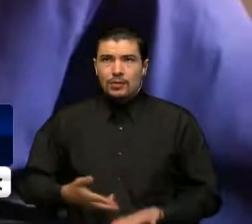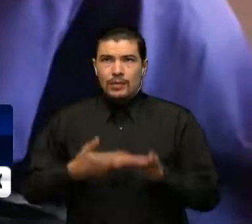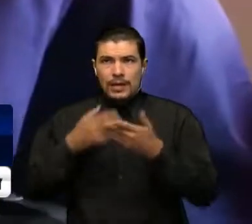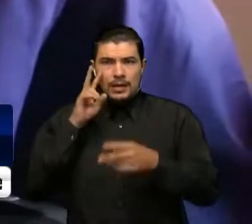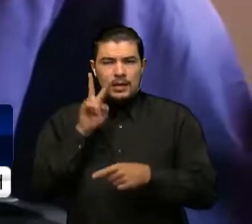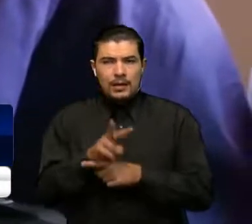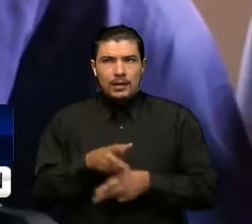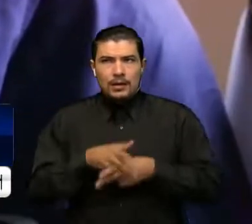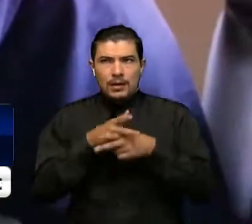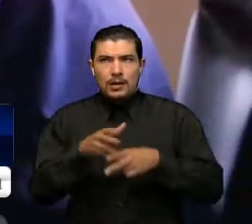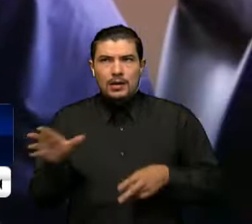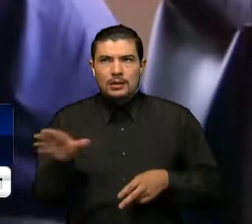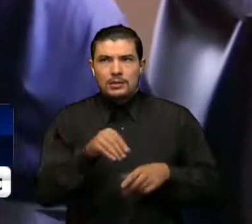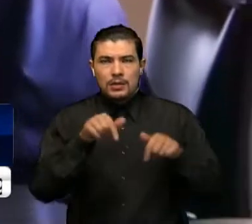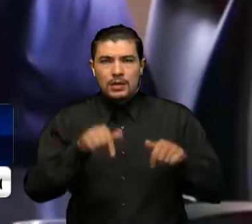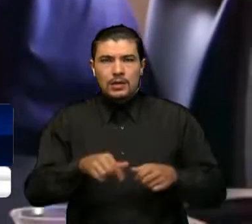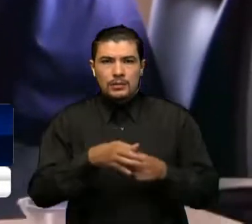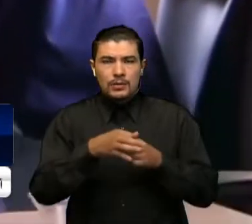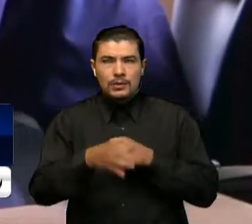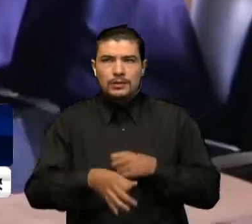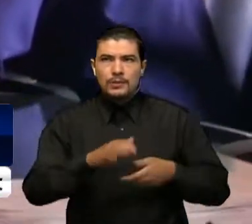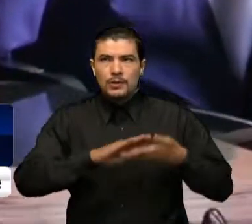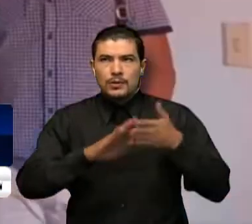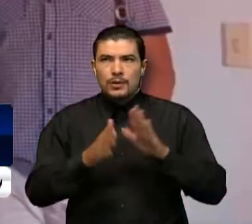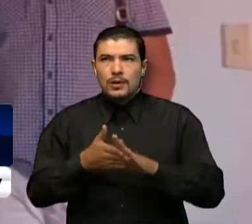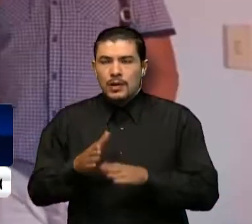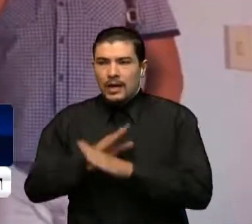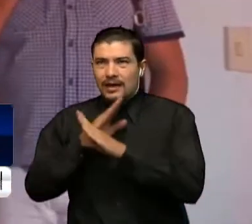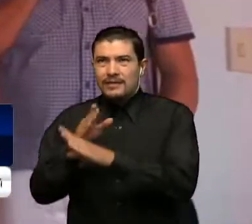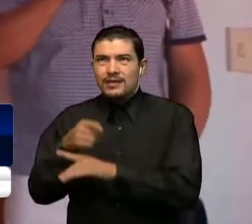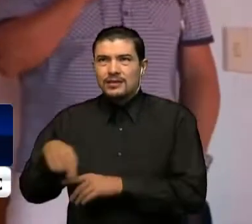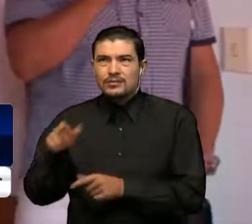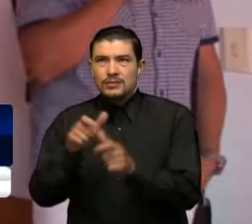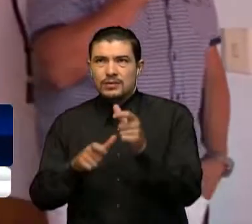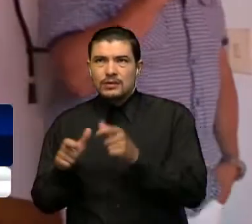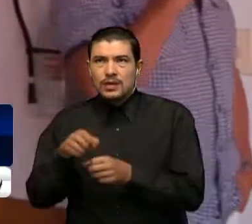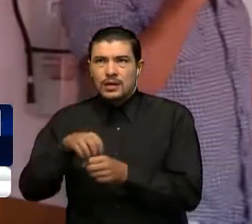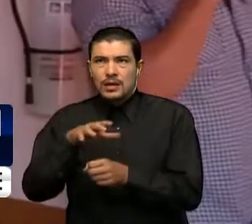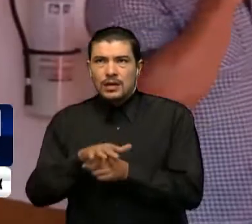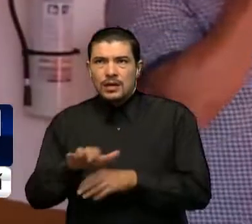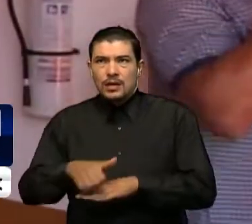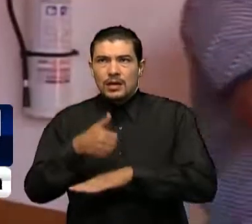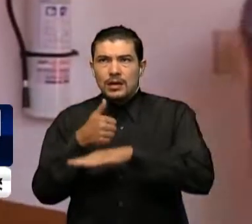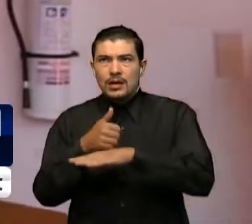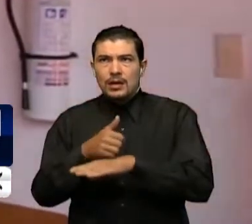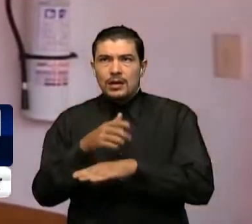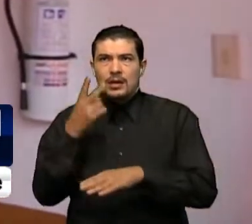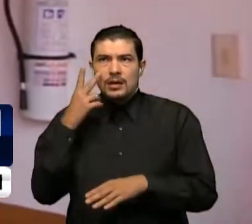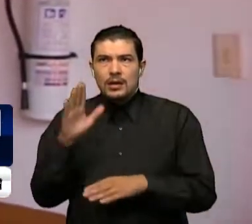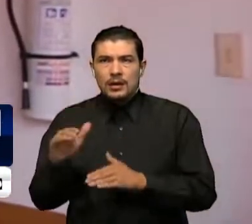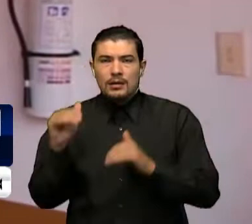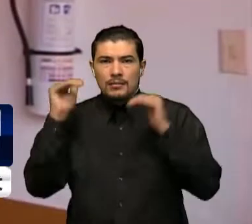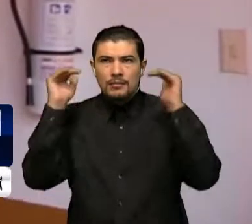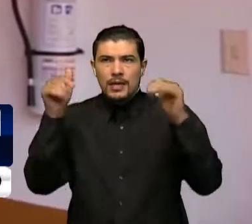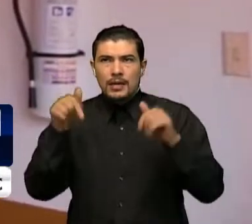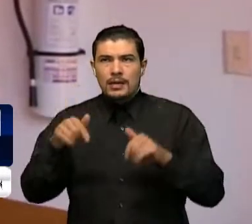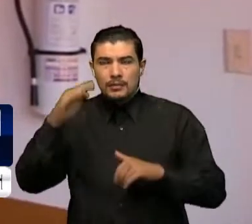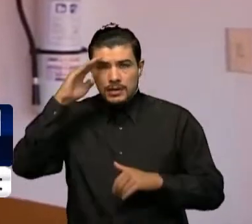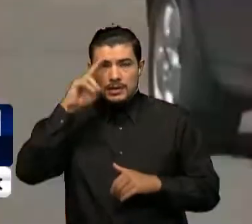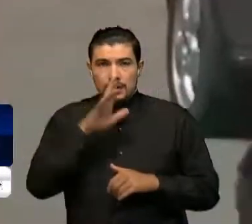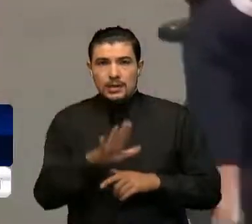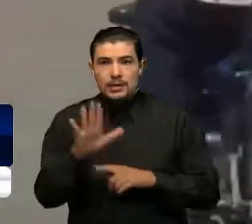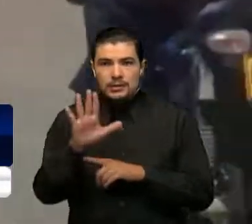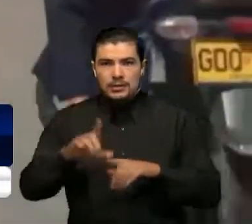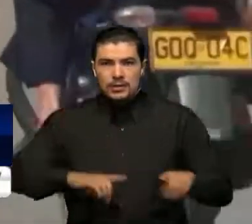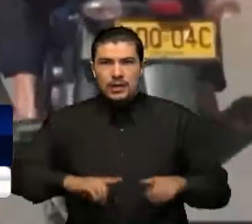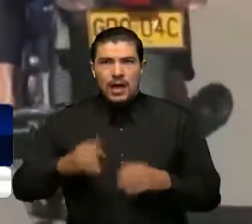los ocañeros exhortar a la fuerza pública a la administración municipal encabeza la autora mirian como máxima autoridad de policía y administrativa